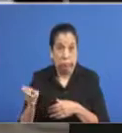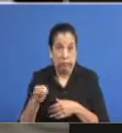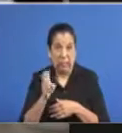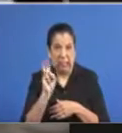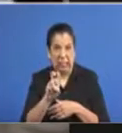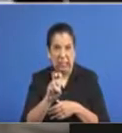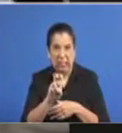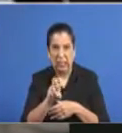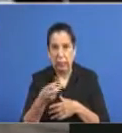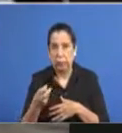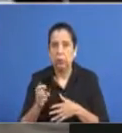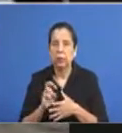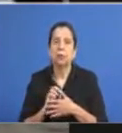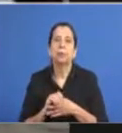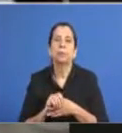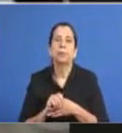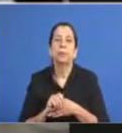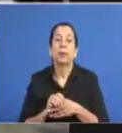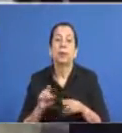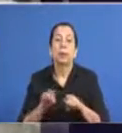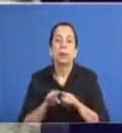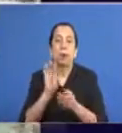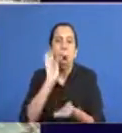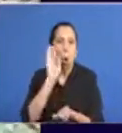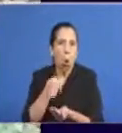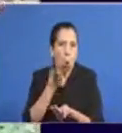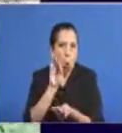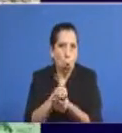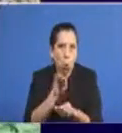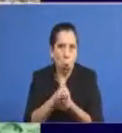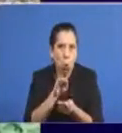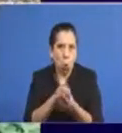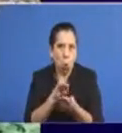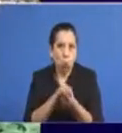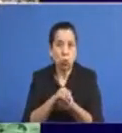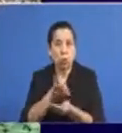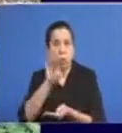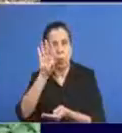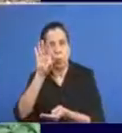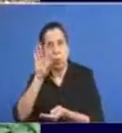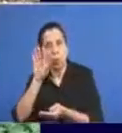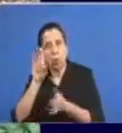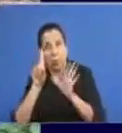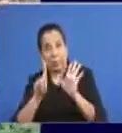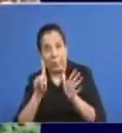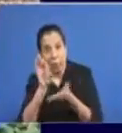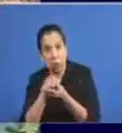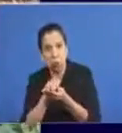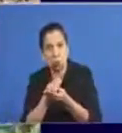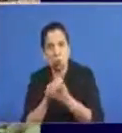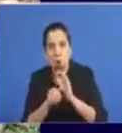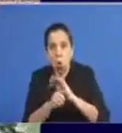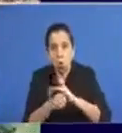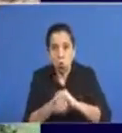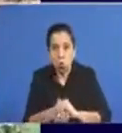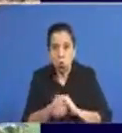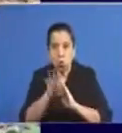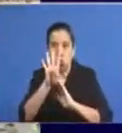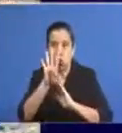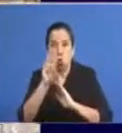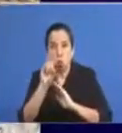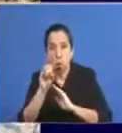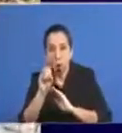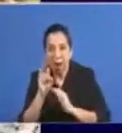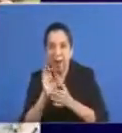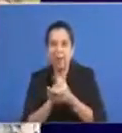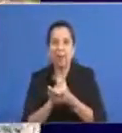en lo que es serpientes. Pero tenemos cocodrilos, por ejemplo, ahorita tenemos 6 cocodrilos, tortugas tenemos más de 40, que son los que la gente compra y después no quiere